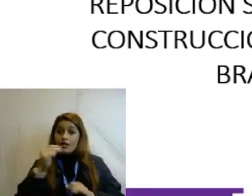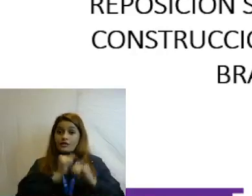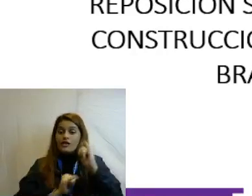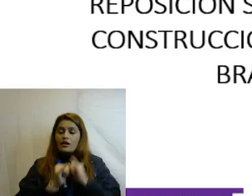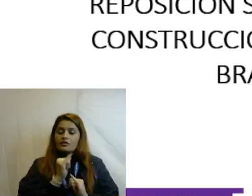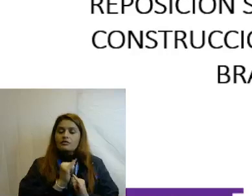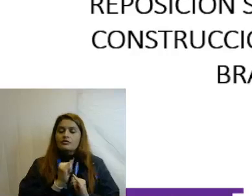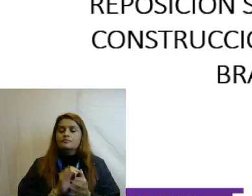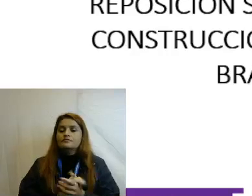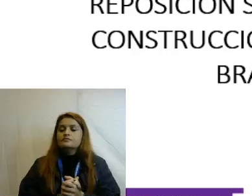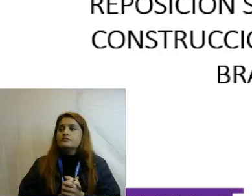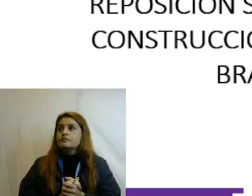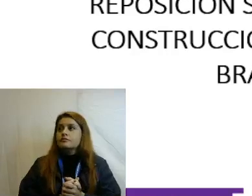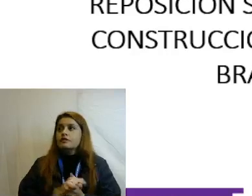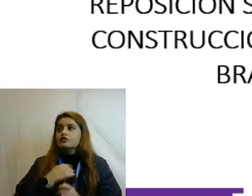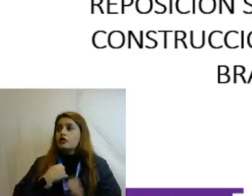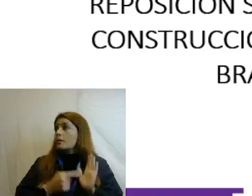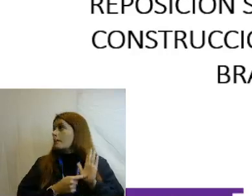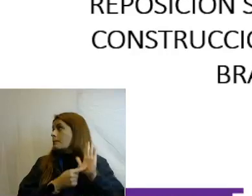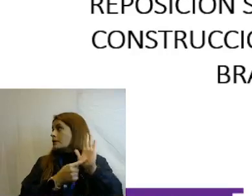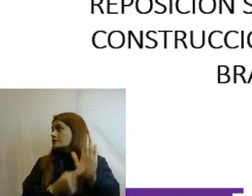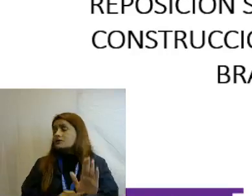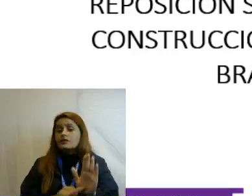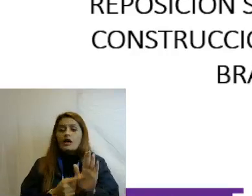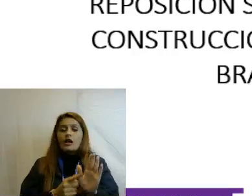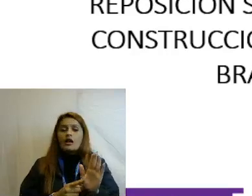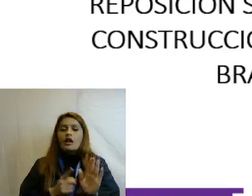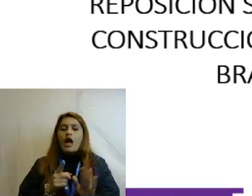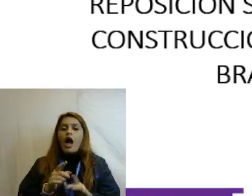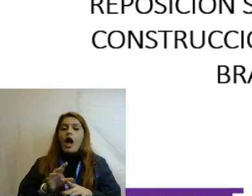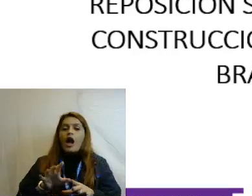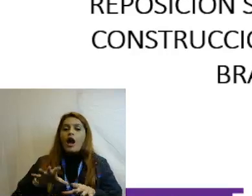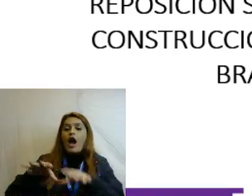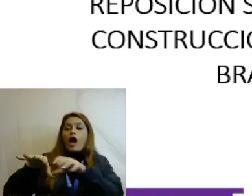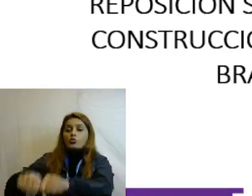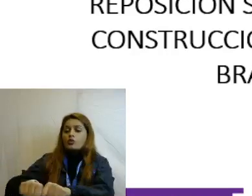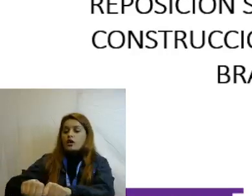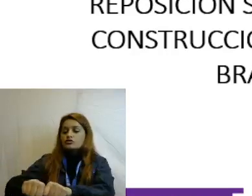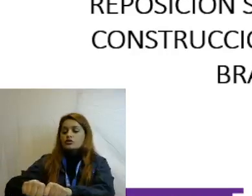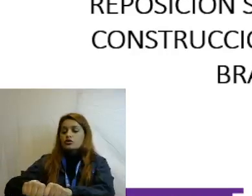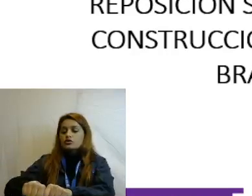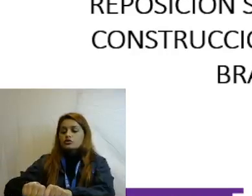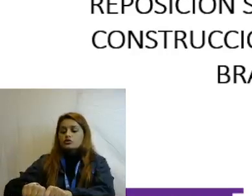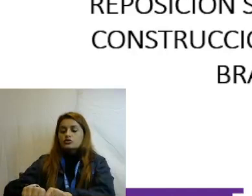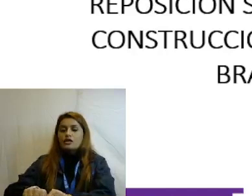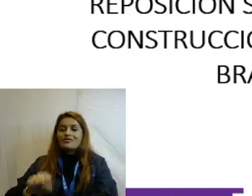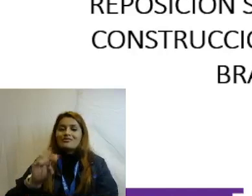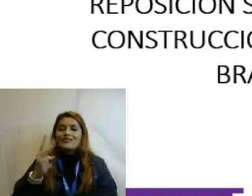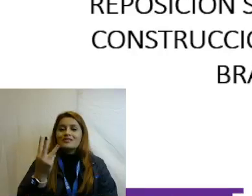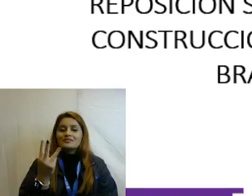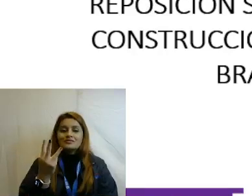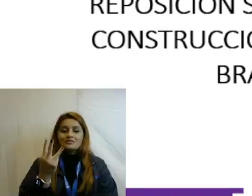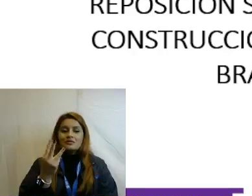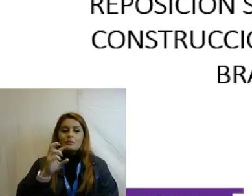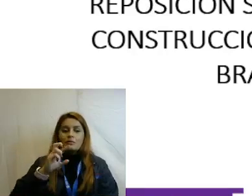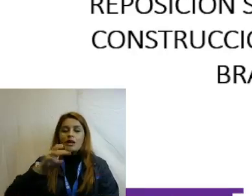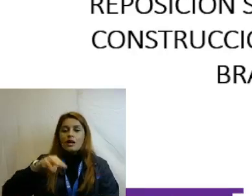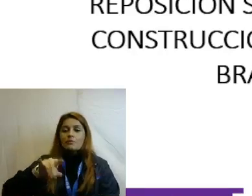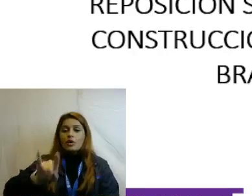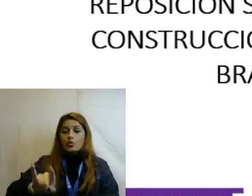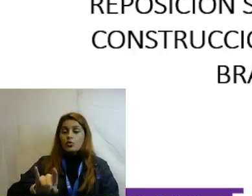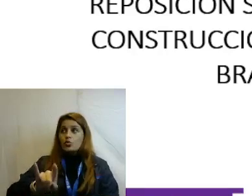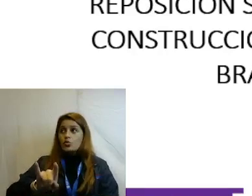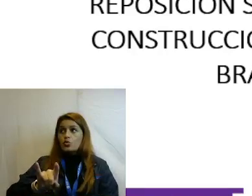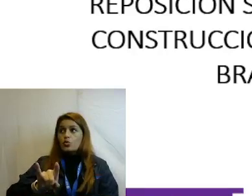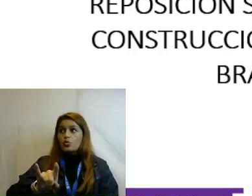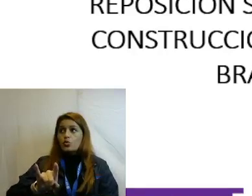sociales. Vengo a presentar una propuesta de adjudicación de tres PMU, Programa de Mejoramiento